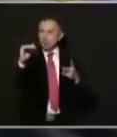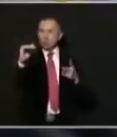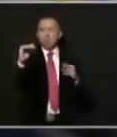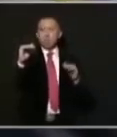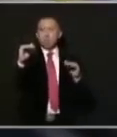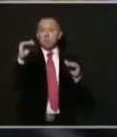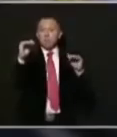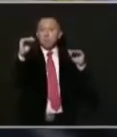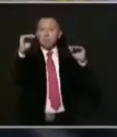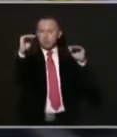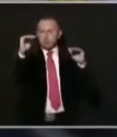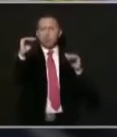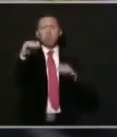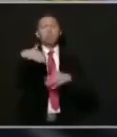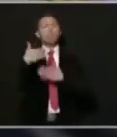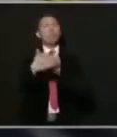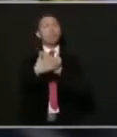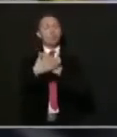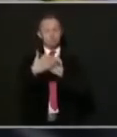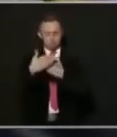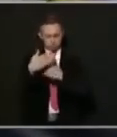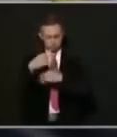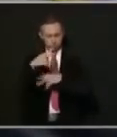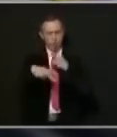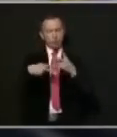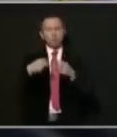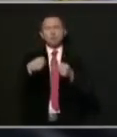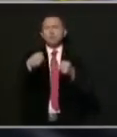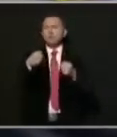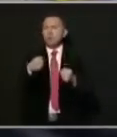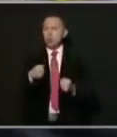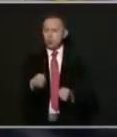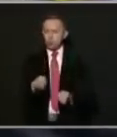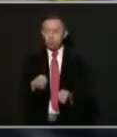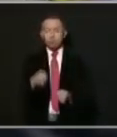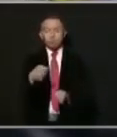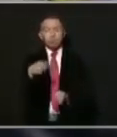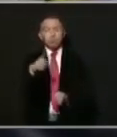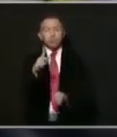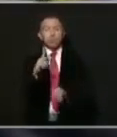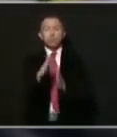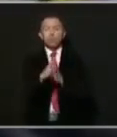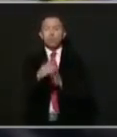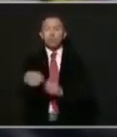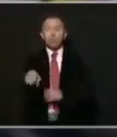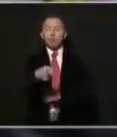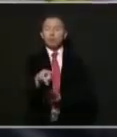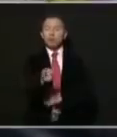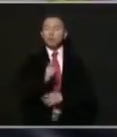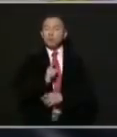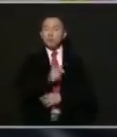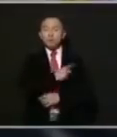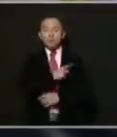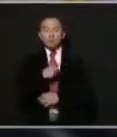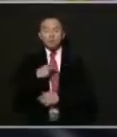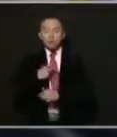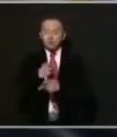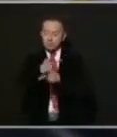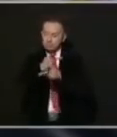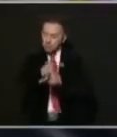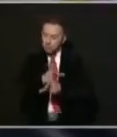ser, pero ténganme paciencia y confianza,